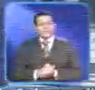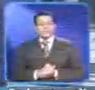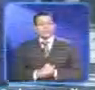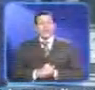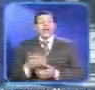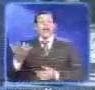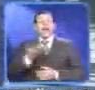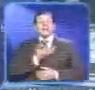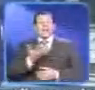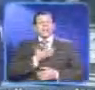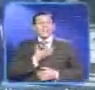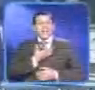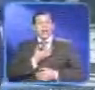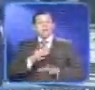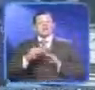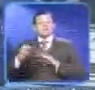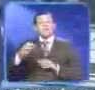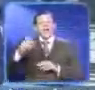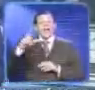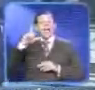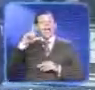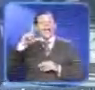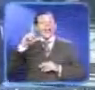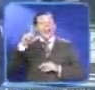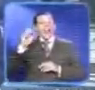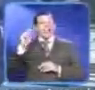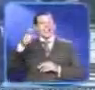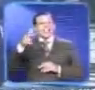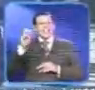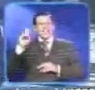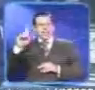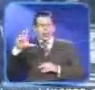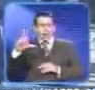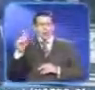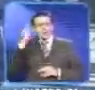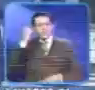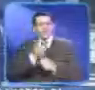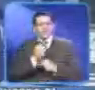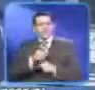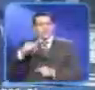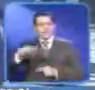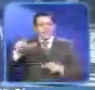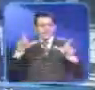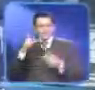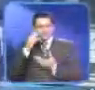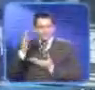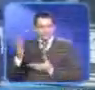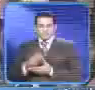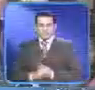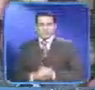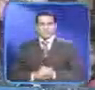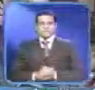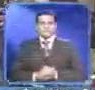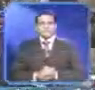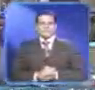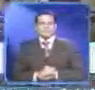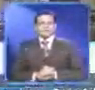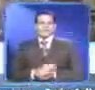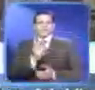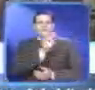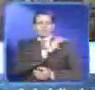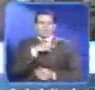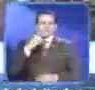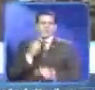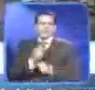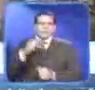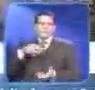La alcaldía del municipio de Latillo entregó un reconocimiento a los periodistas, entre ellos a trabajadores de nuestra planta. Ahí lo tienen. Autoridades del